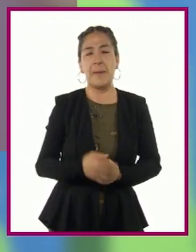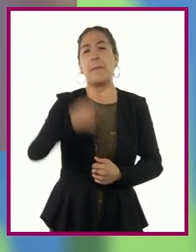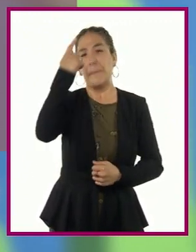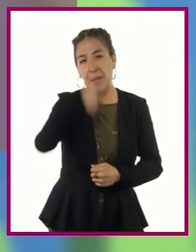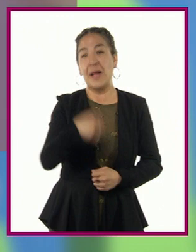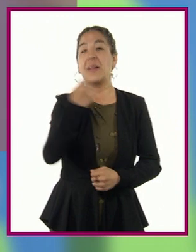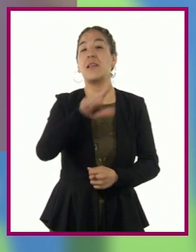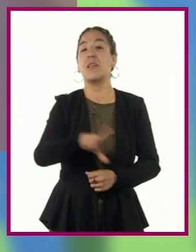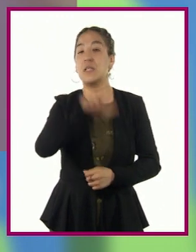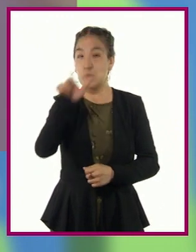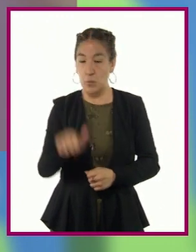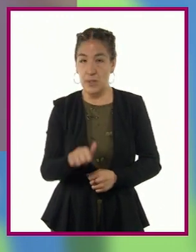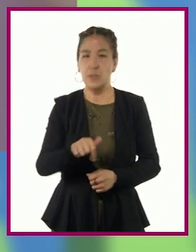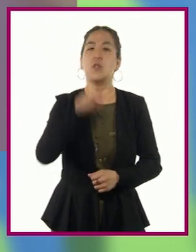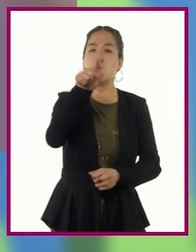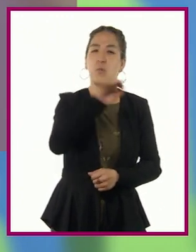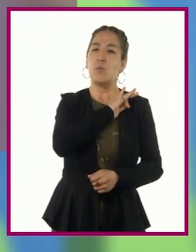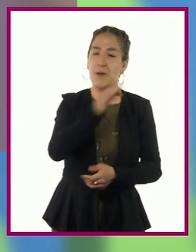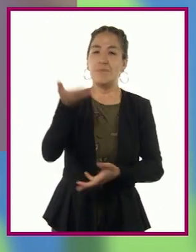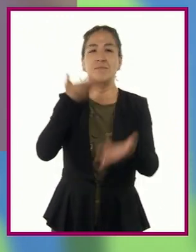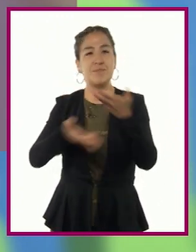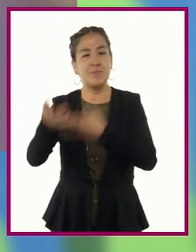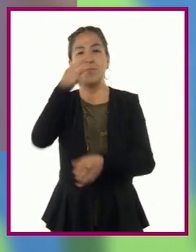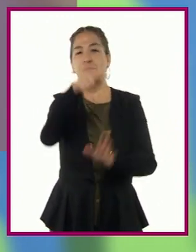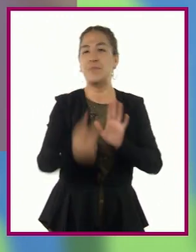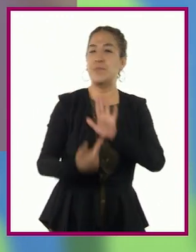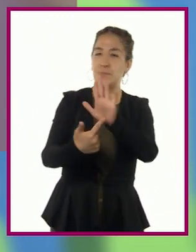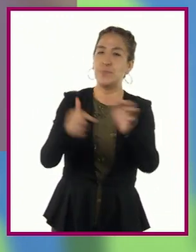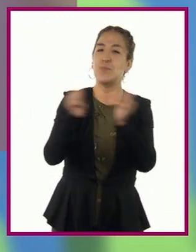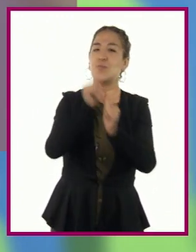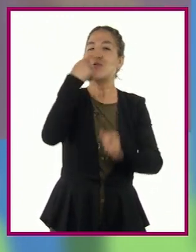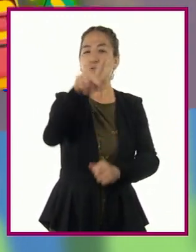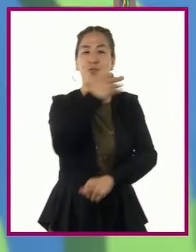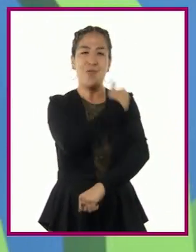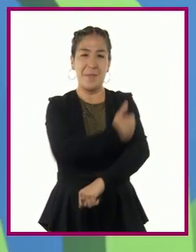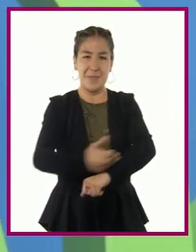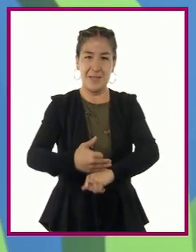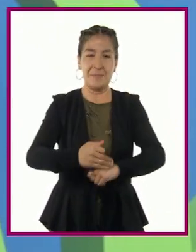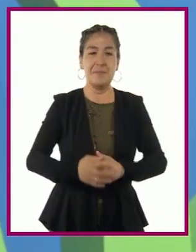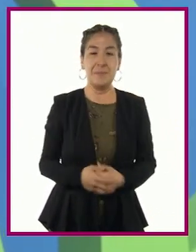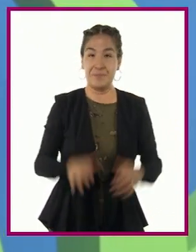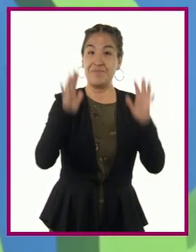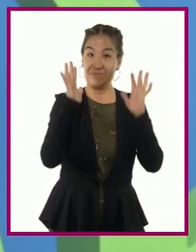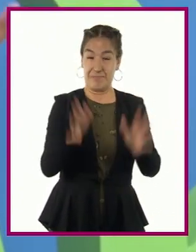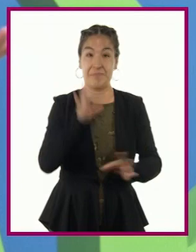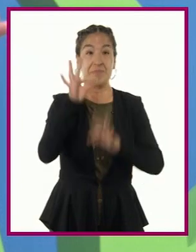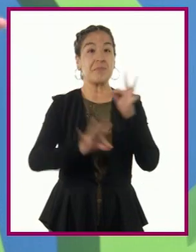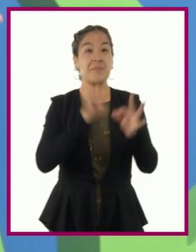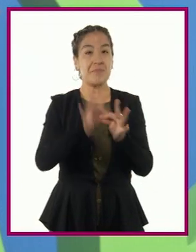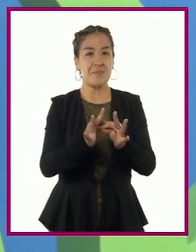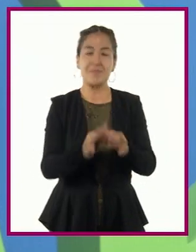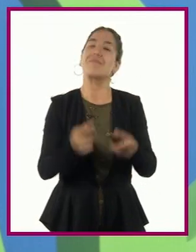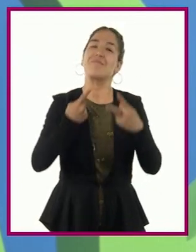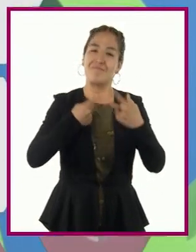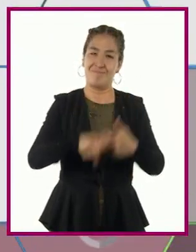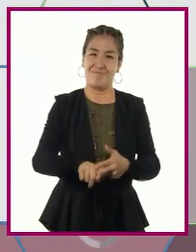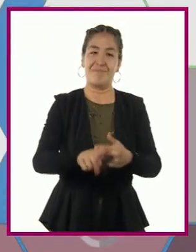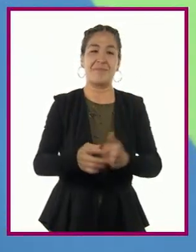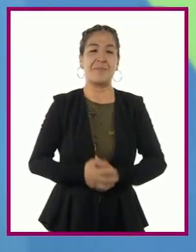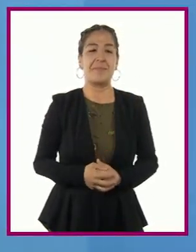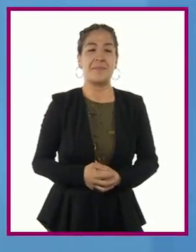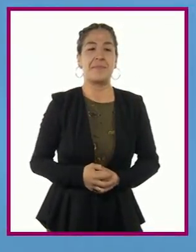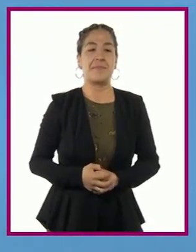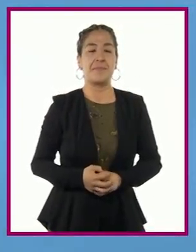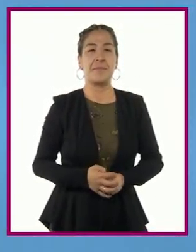que, posteriormente, puedan compartir sus avances con su familia. Si ya están listos, ¡comencemos!